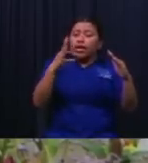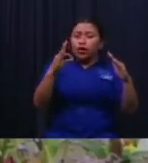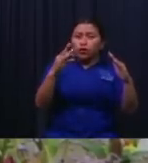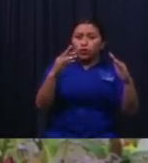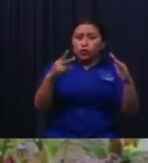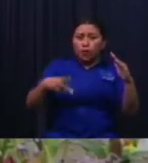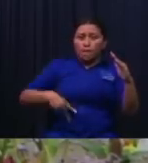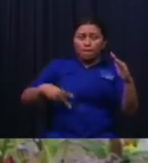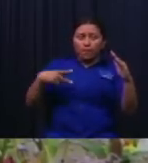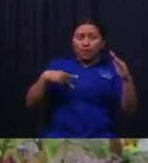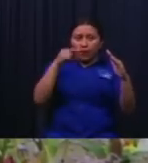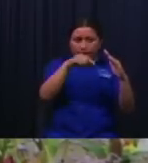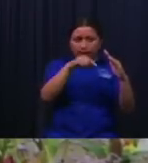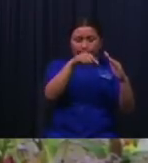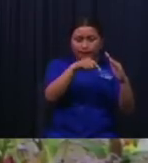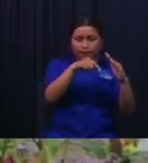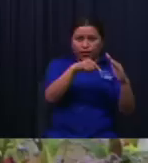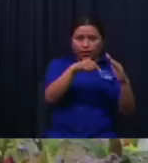ellos iban a ir a la iglesia.